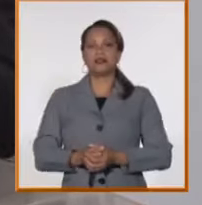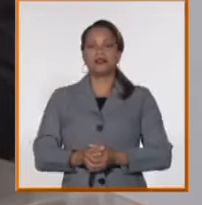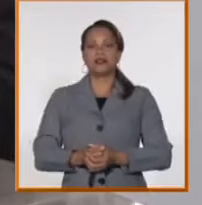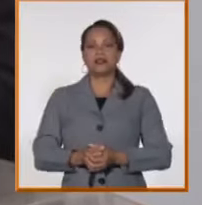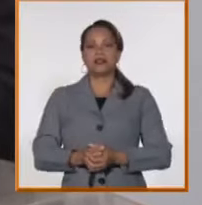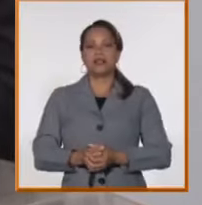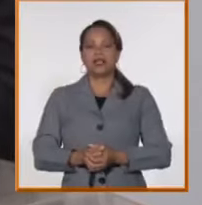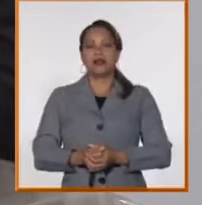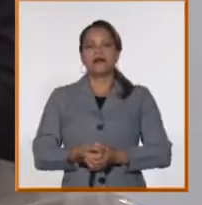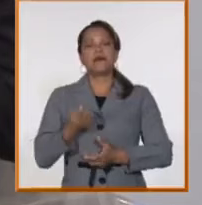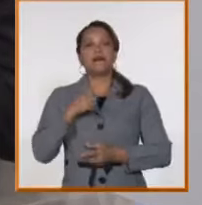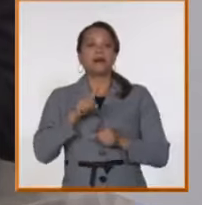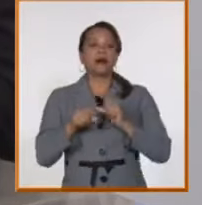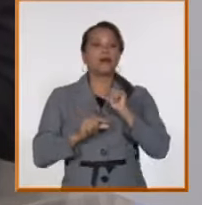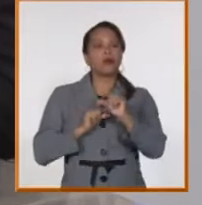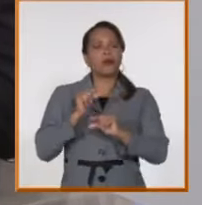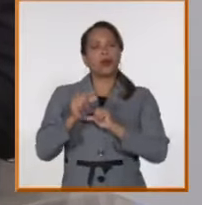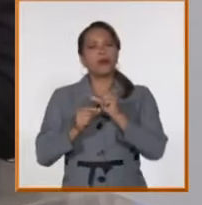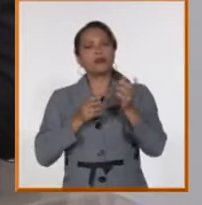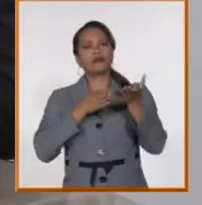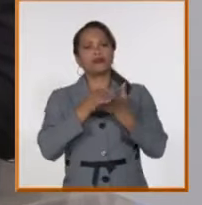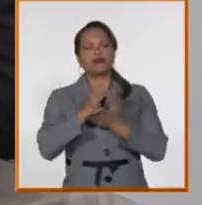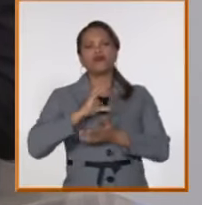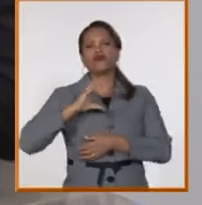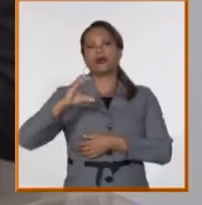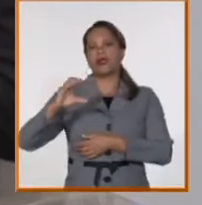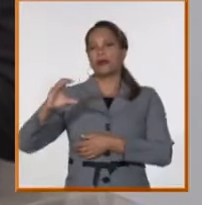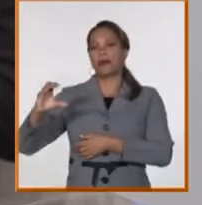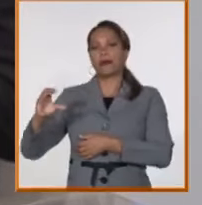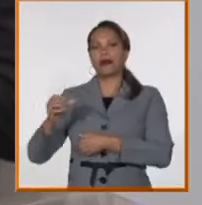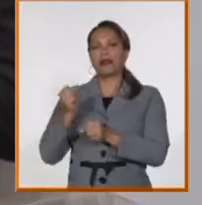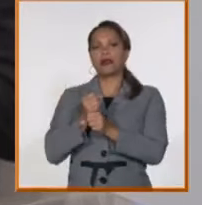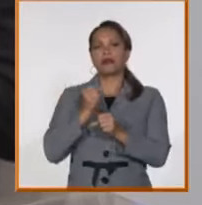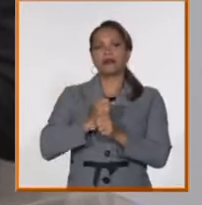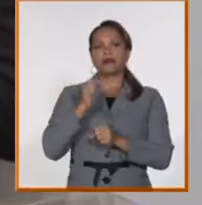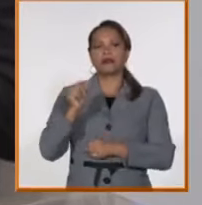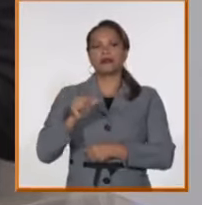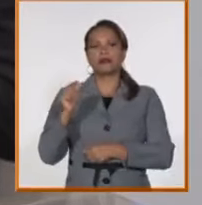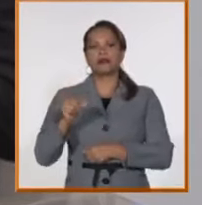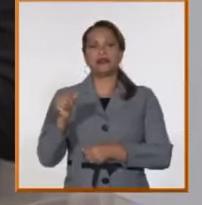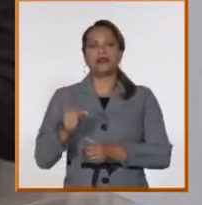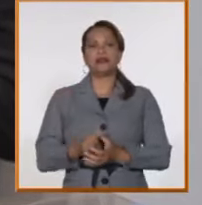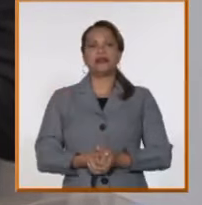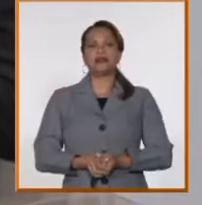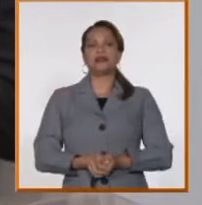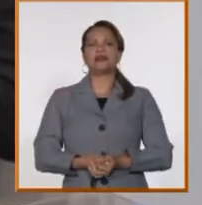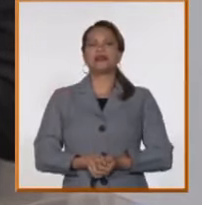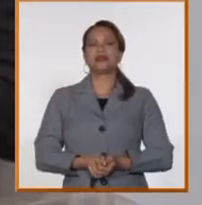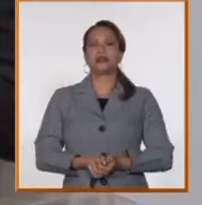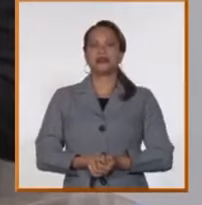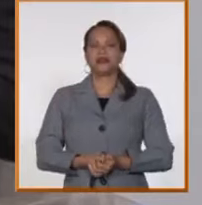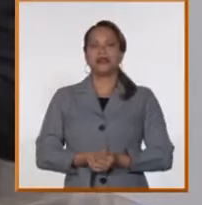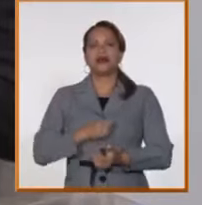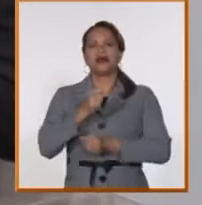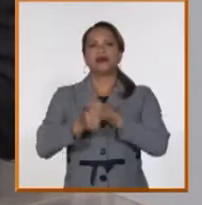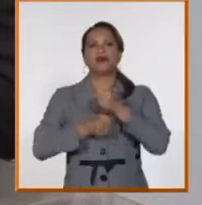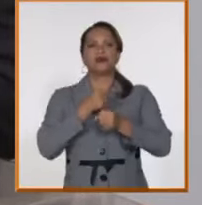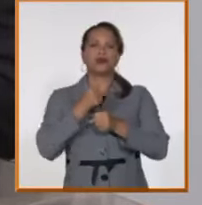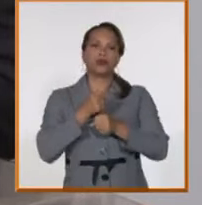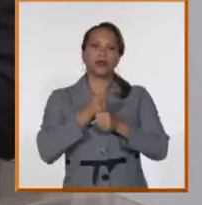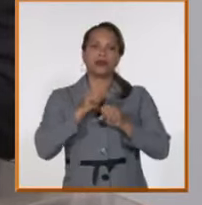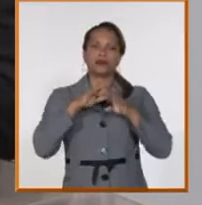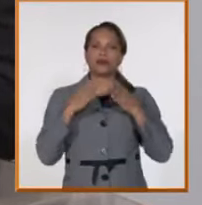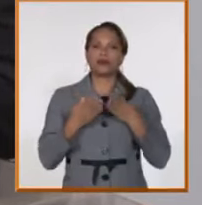país pero por lo menos para poder mantener un salario a nuestros trabajadores hemos acudido también a la utilización de todos